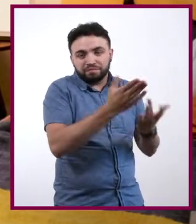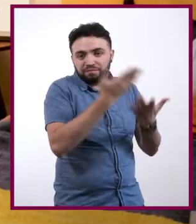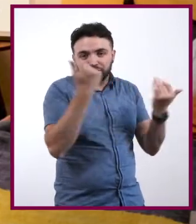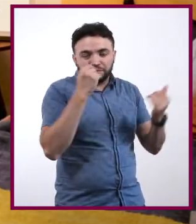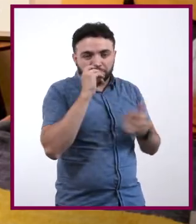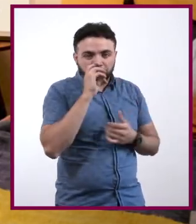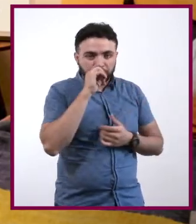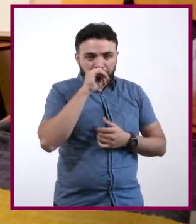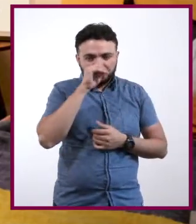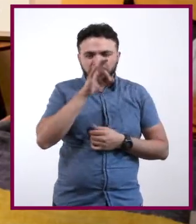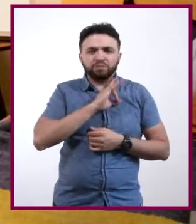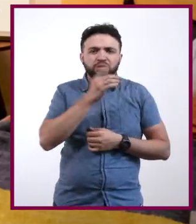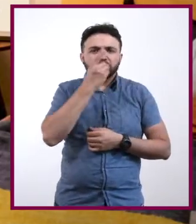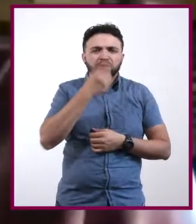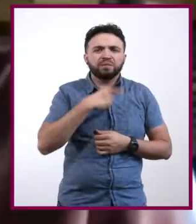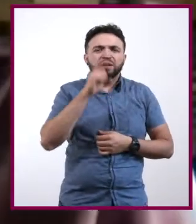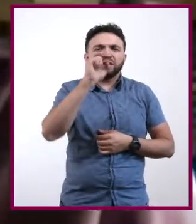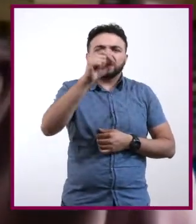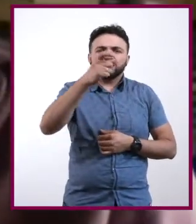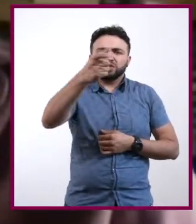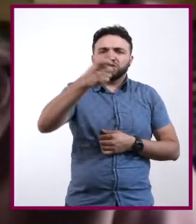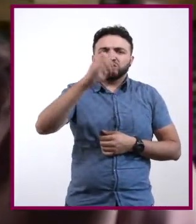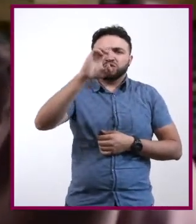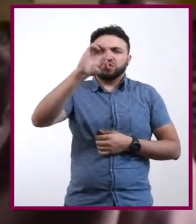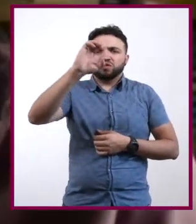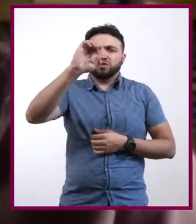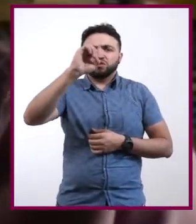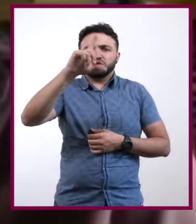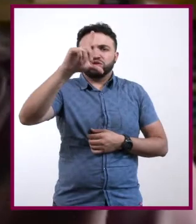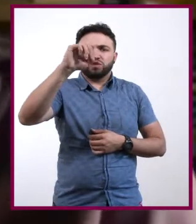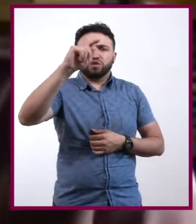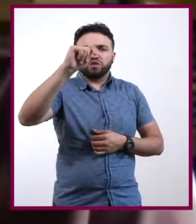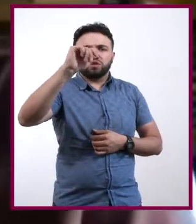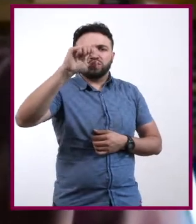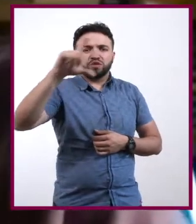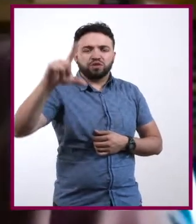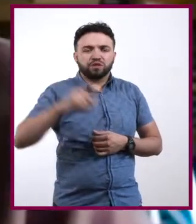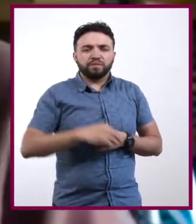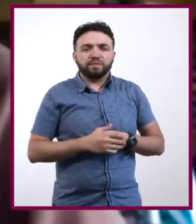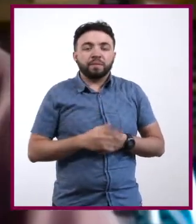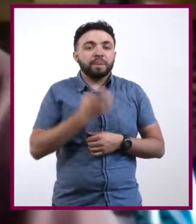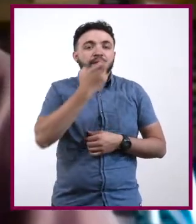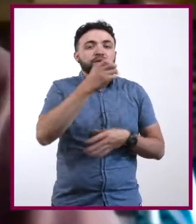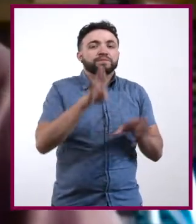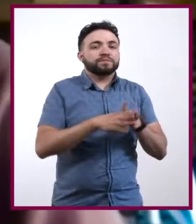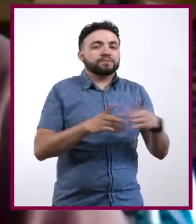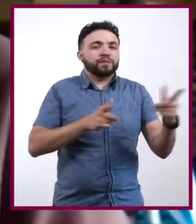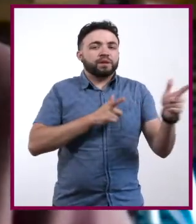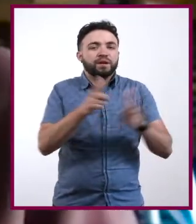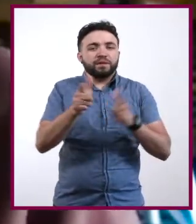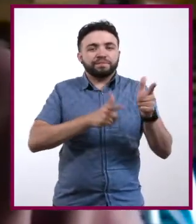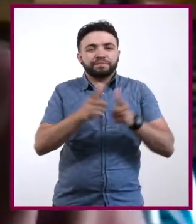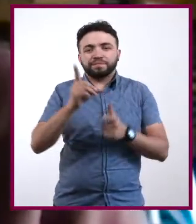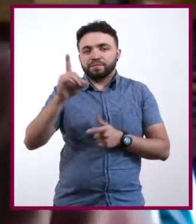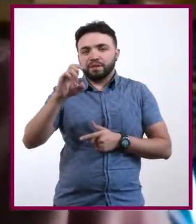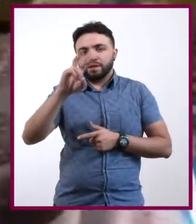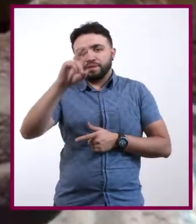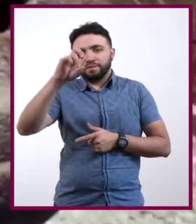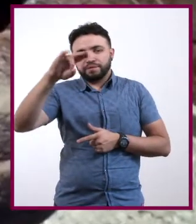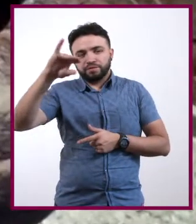fue Xolotl en la mitología náhuatl? Es este gemelo divino de Venus que en cierto momento